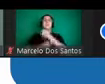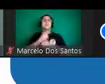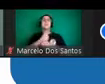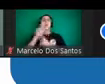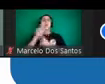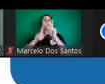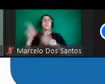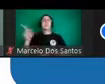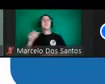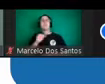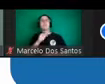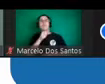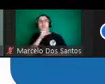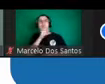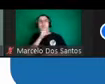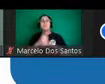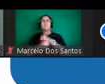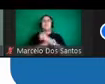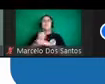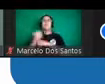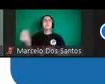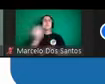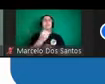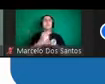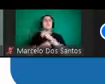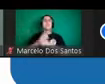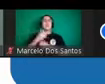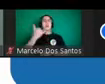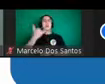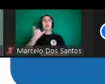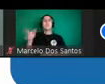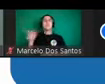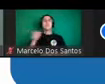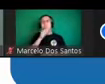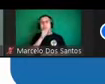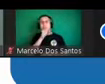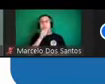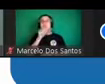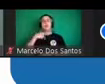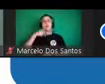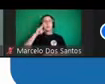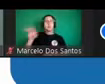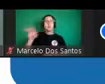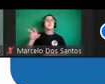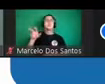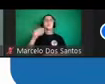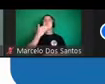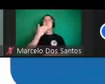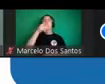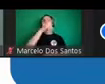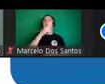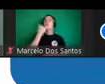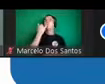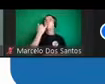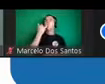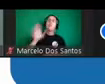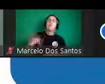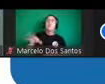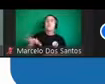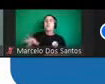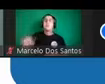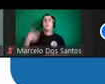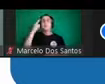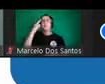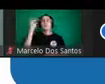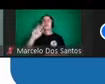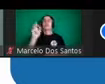muchos se han incorporado en la función pública a través de Saraqui y ahora también de la Asociación Empoderadores, lo estamos